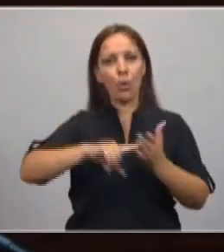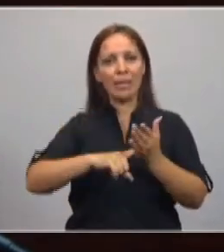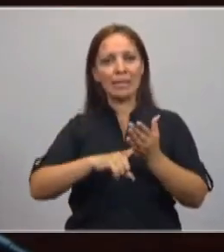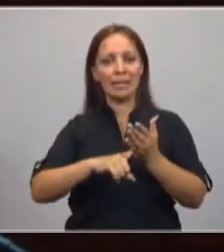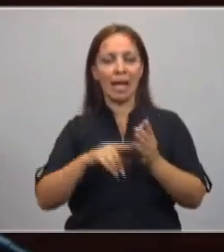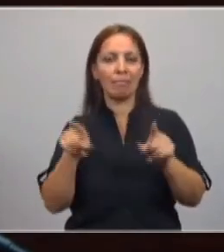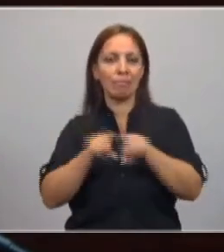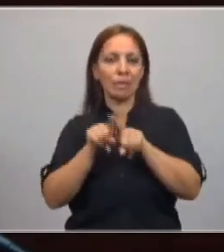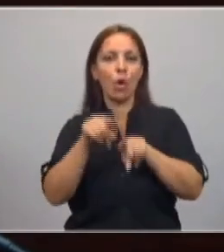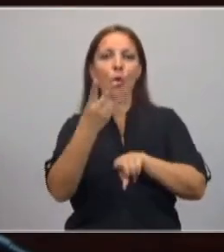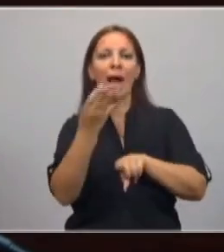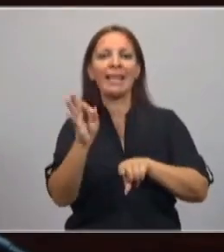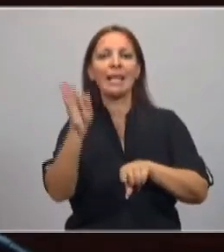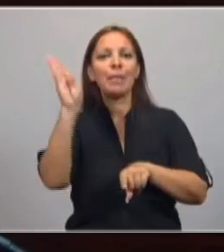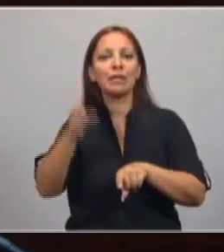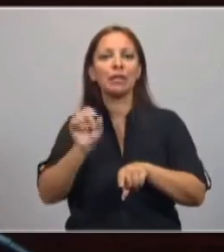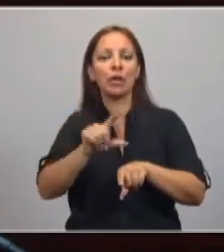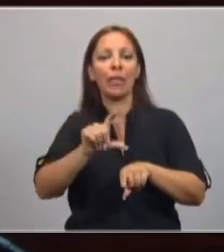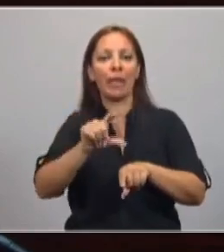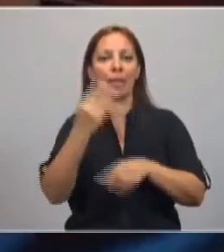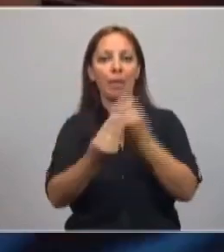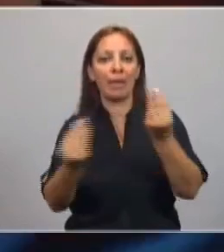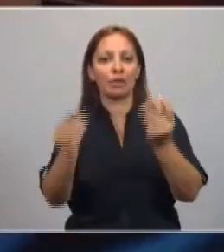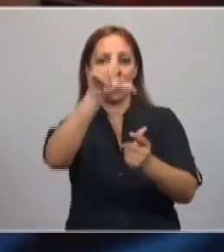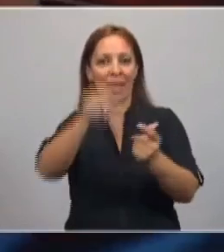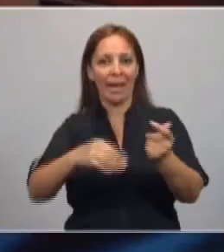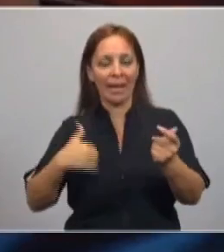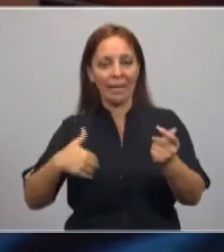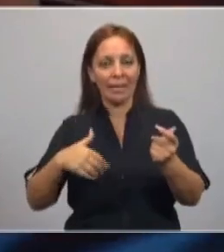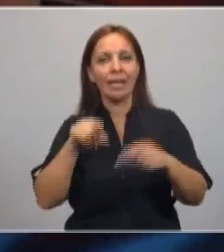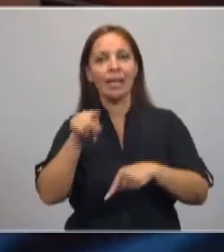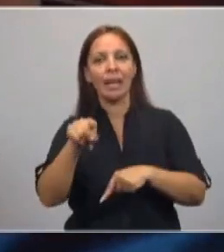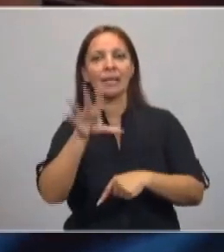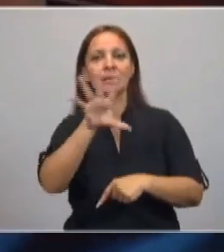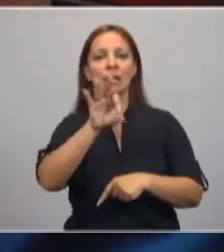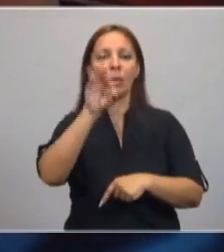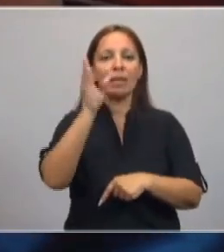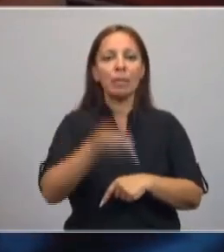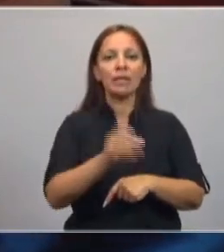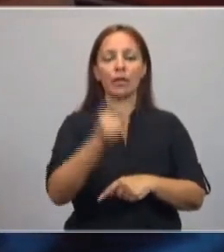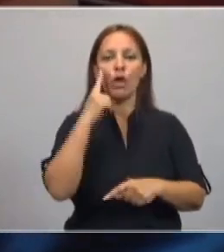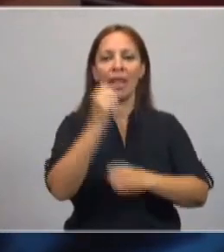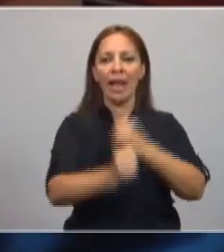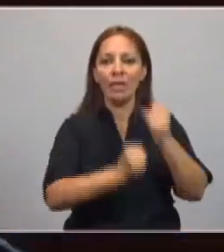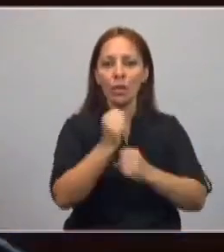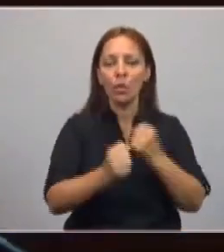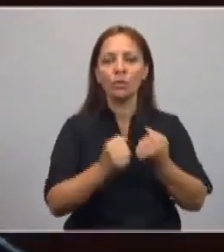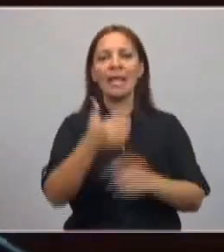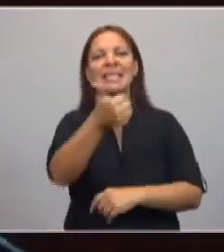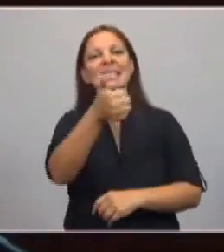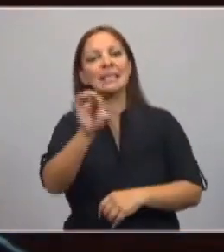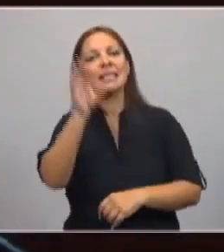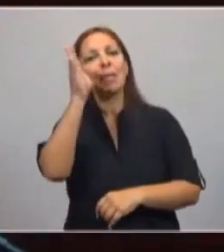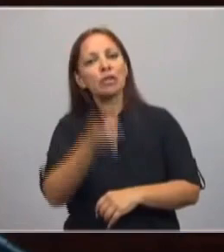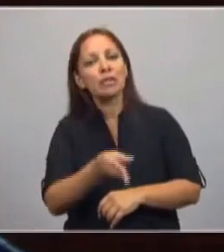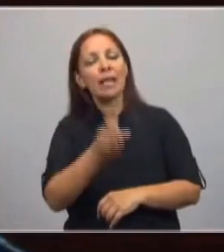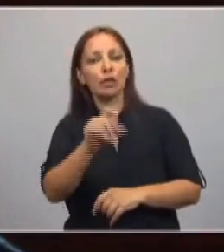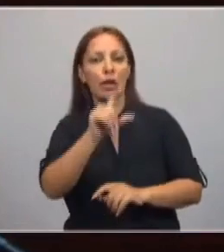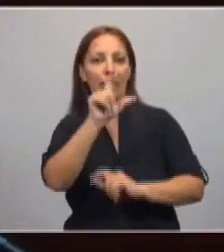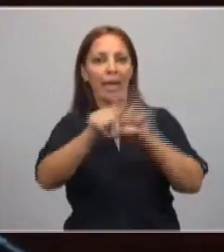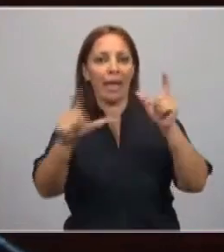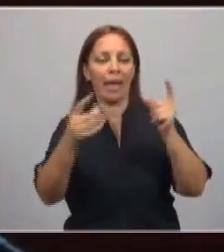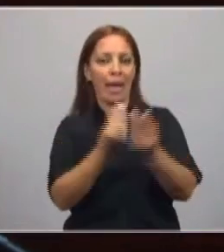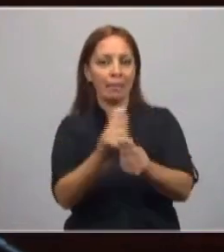40% de la población, el 40% de la producción, el 50% de la industria, el 60% de los